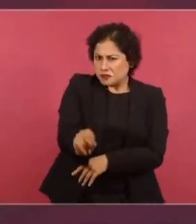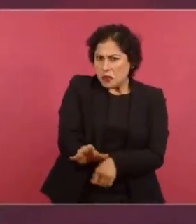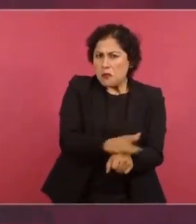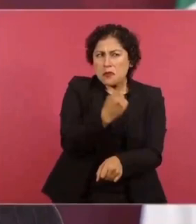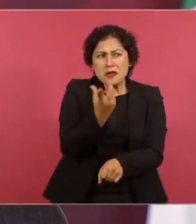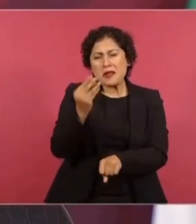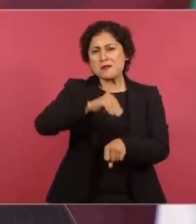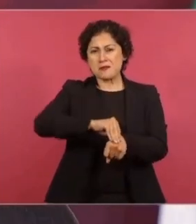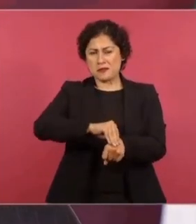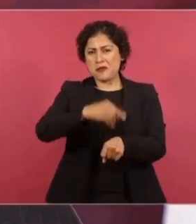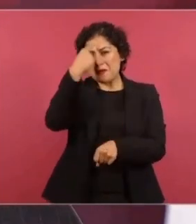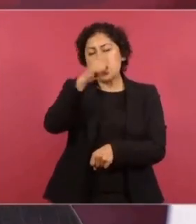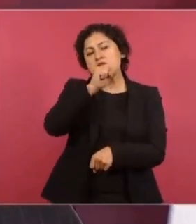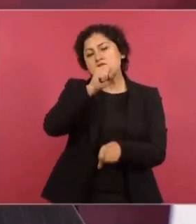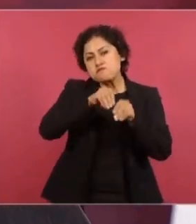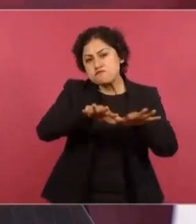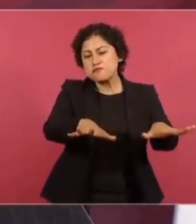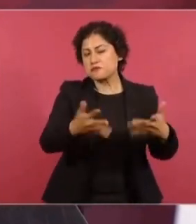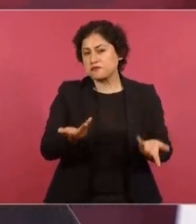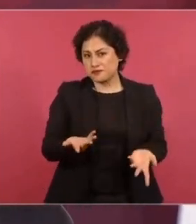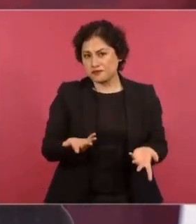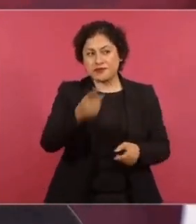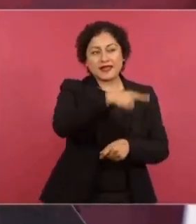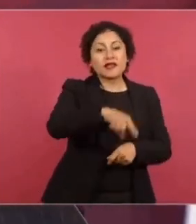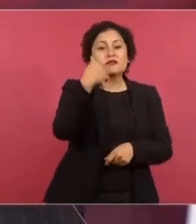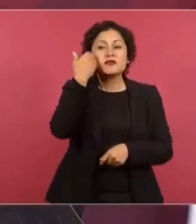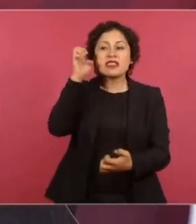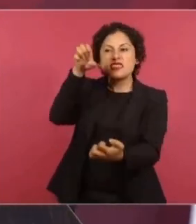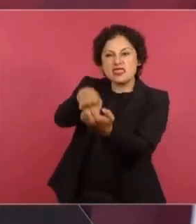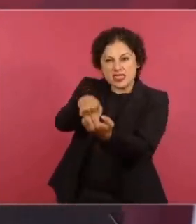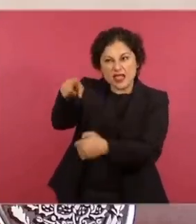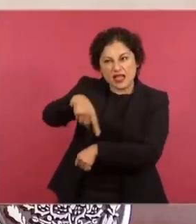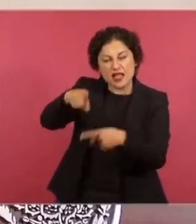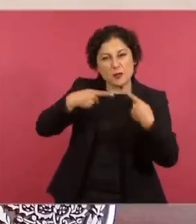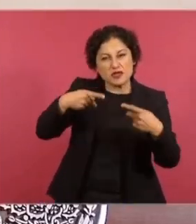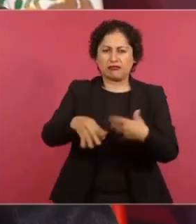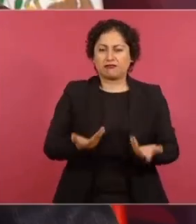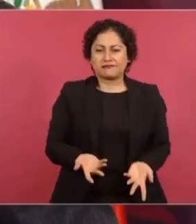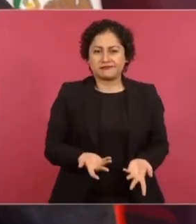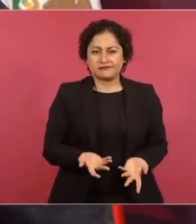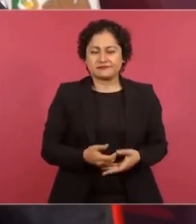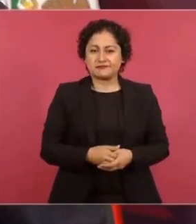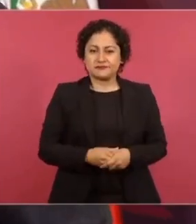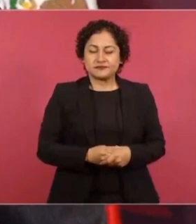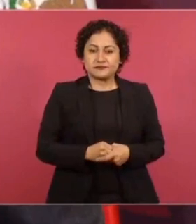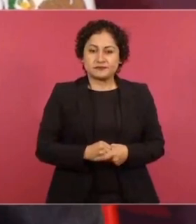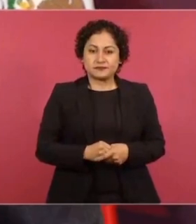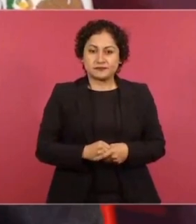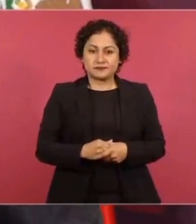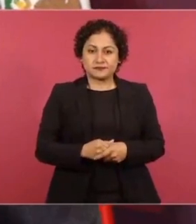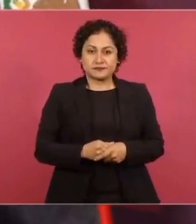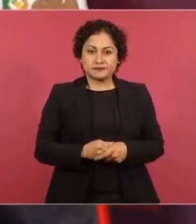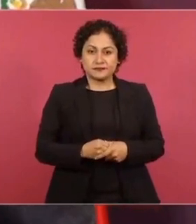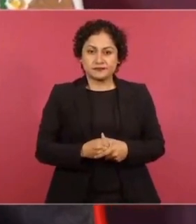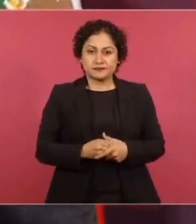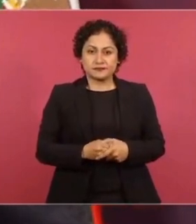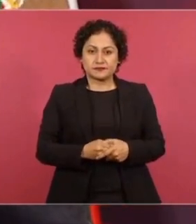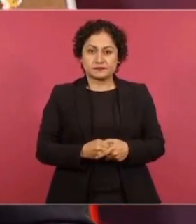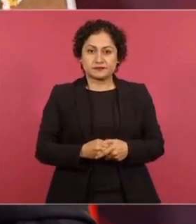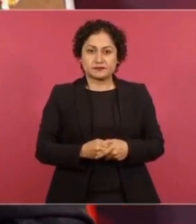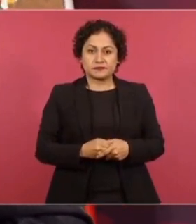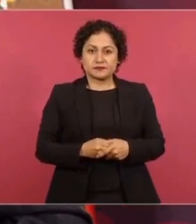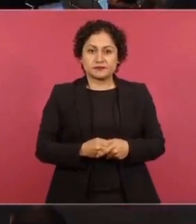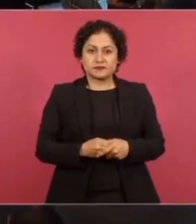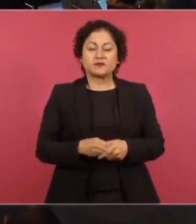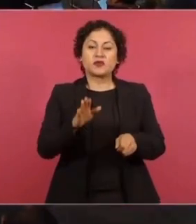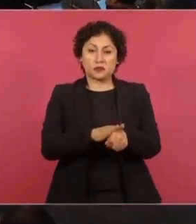publicidad para tratar de engañar a los ciudadanos de Estados Unidos. Por eso, no hay que